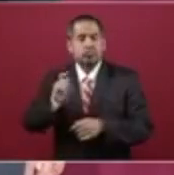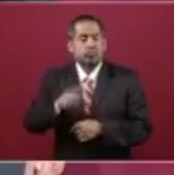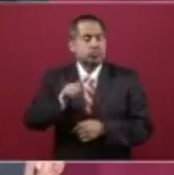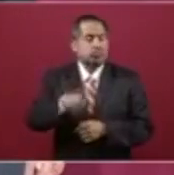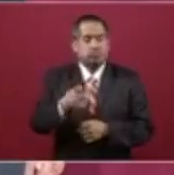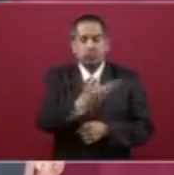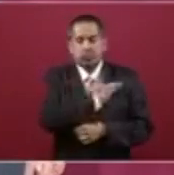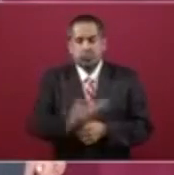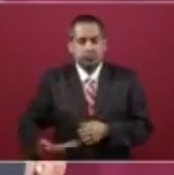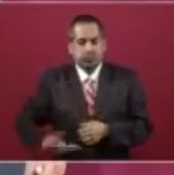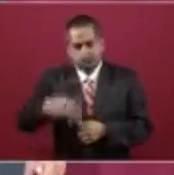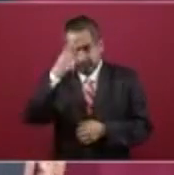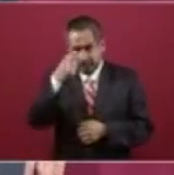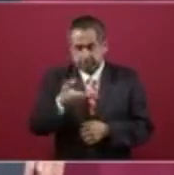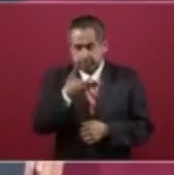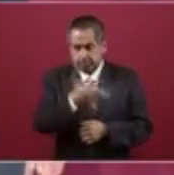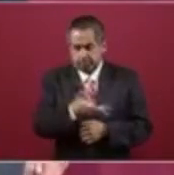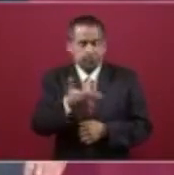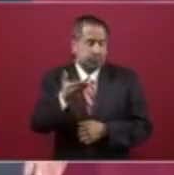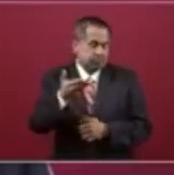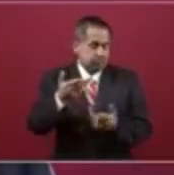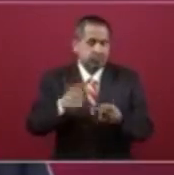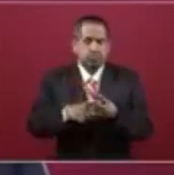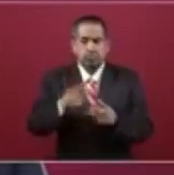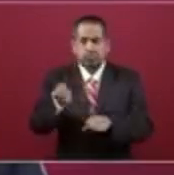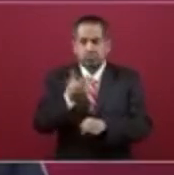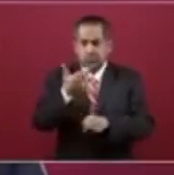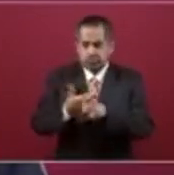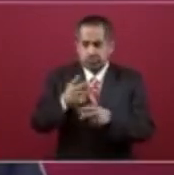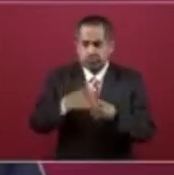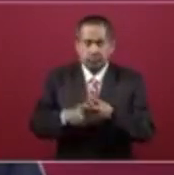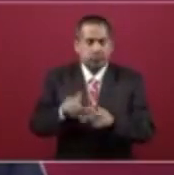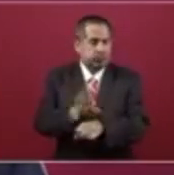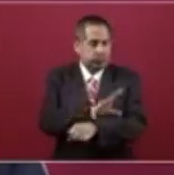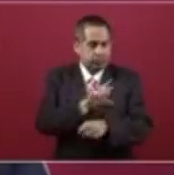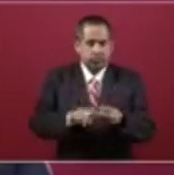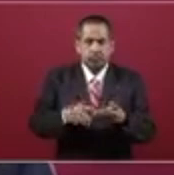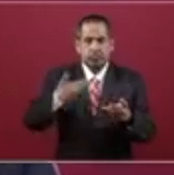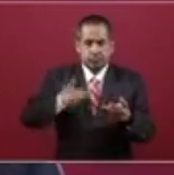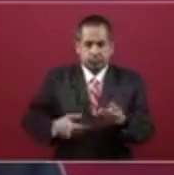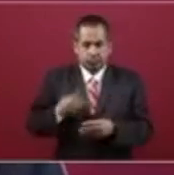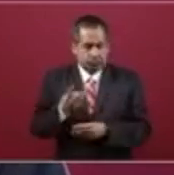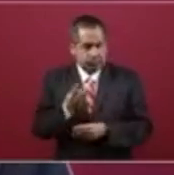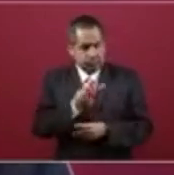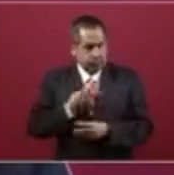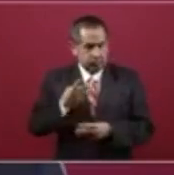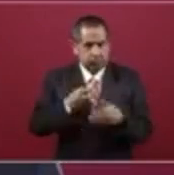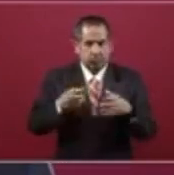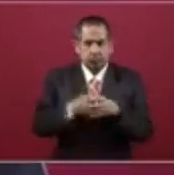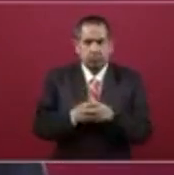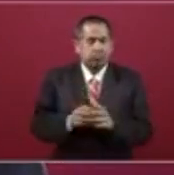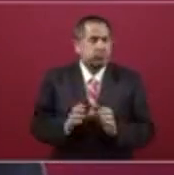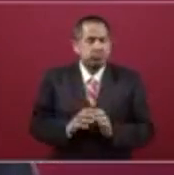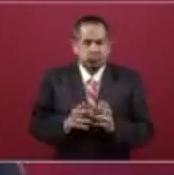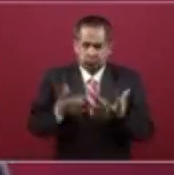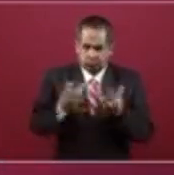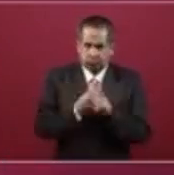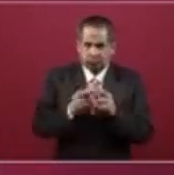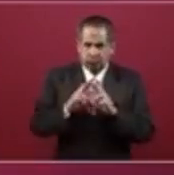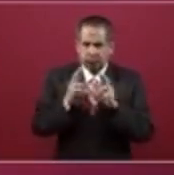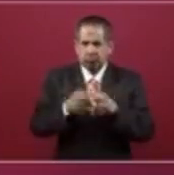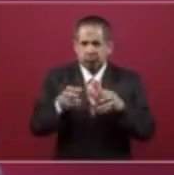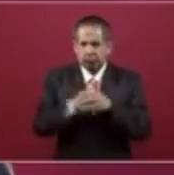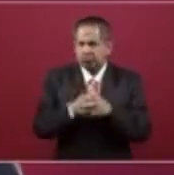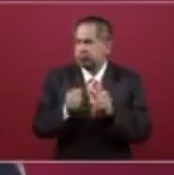presidente de la República y la secretaria de Energía y un servidor nos hemos reunido